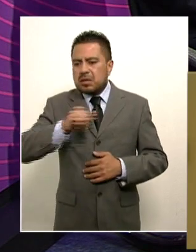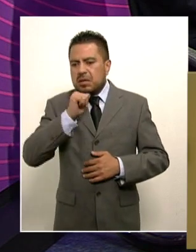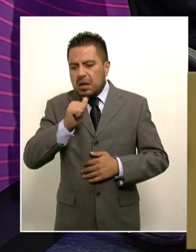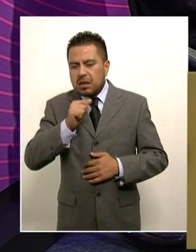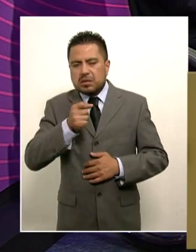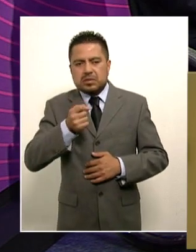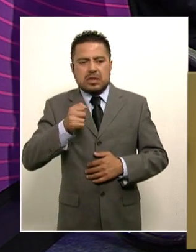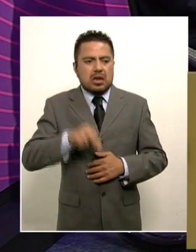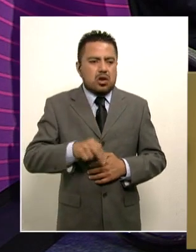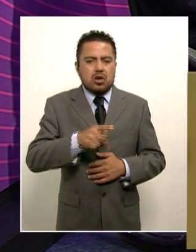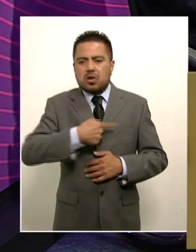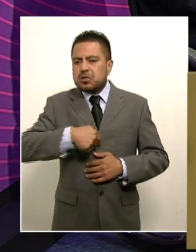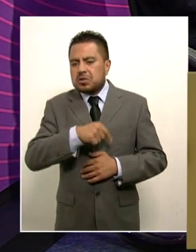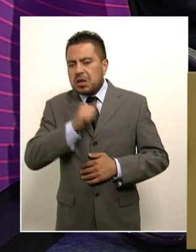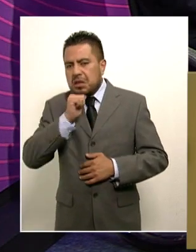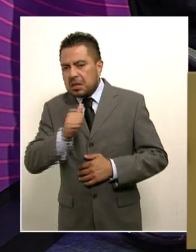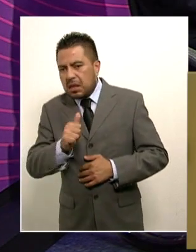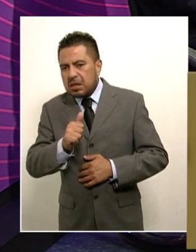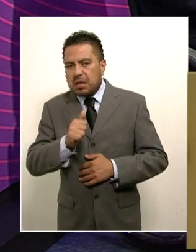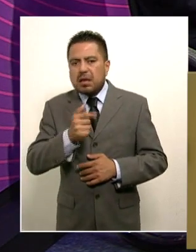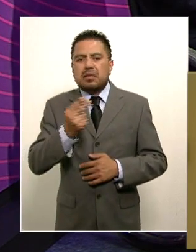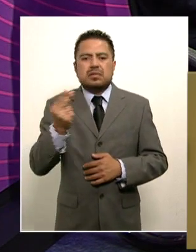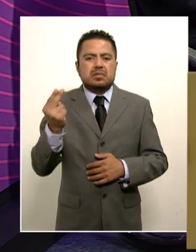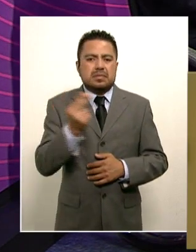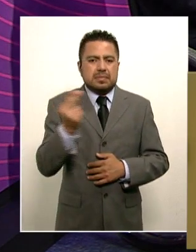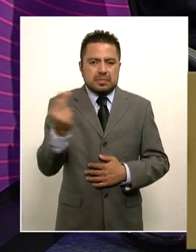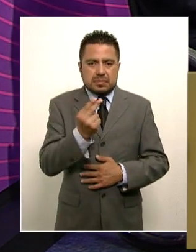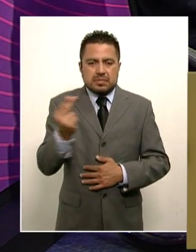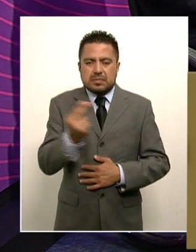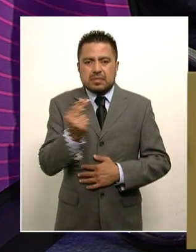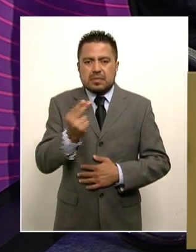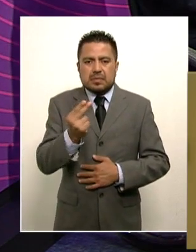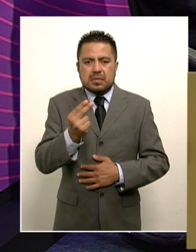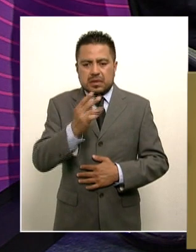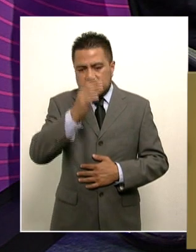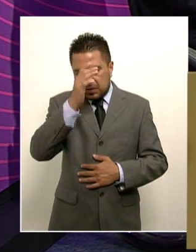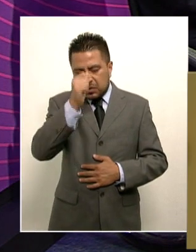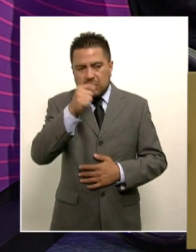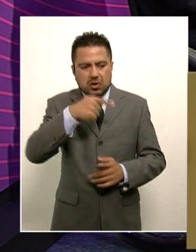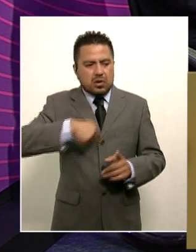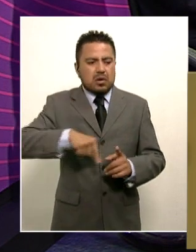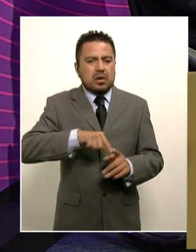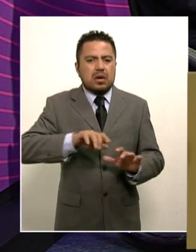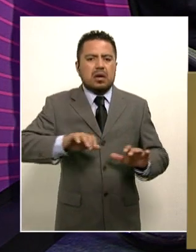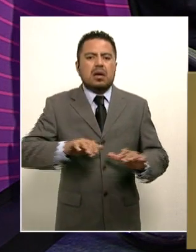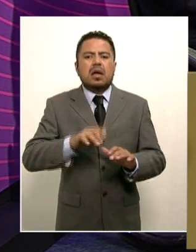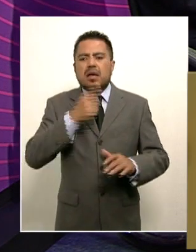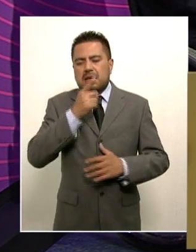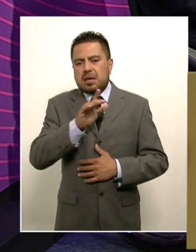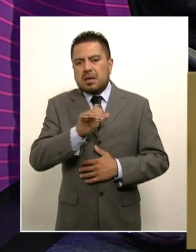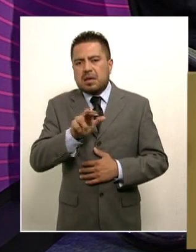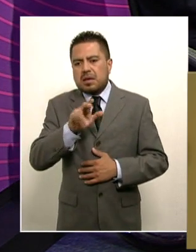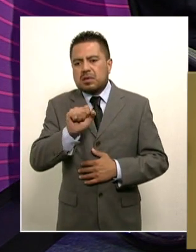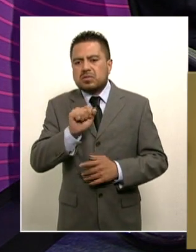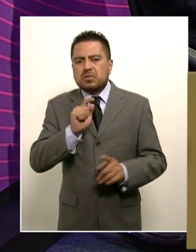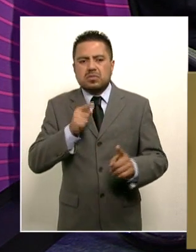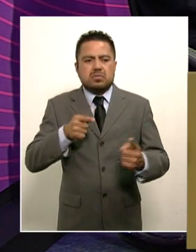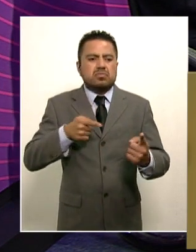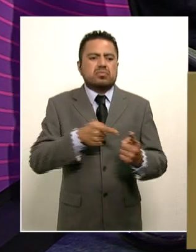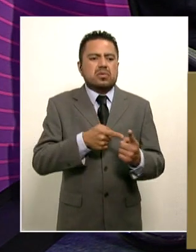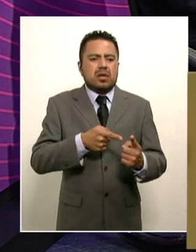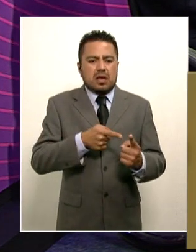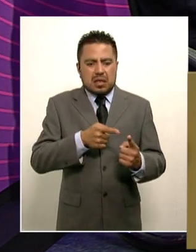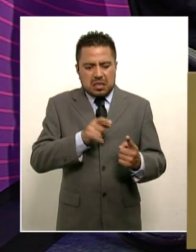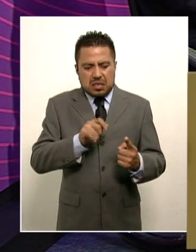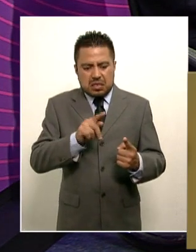nosotros sin nosotras y nosotros, la necesidad en términos de lo que también decía Carlos respecto de la interdicción,